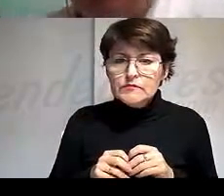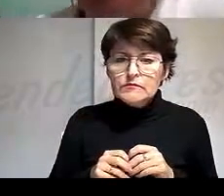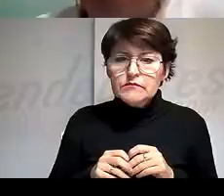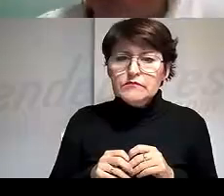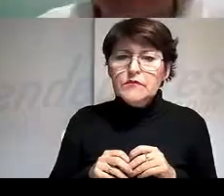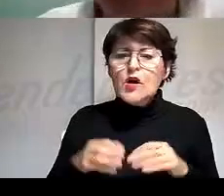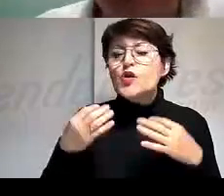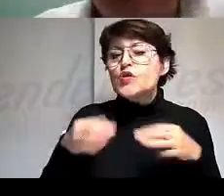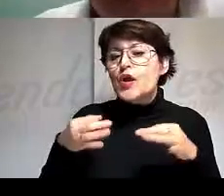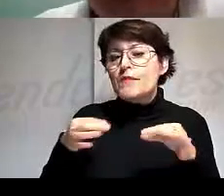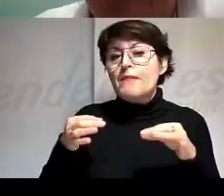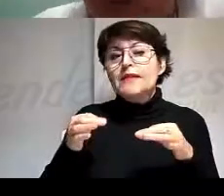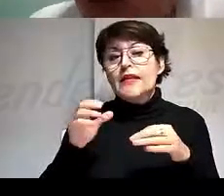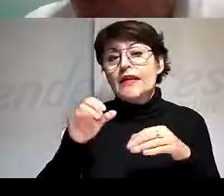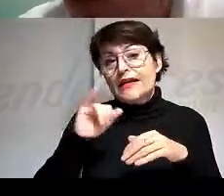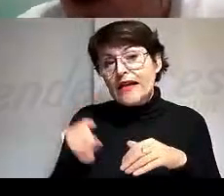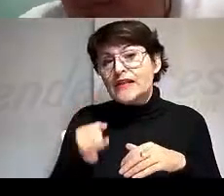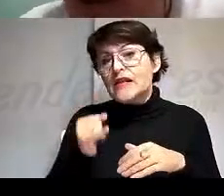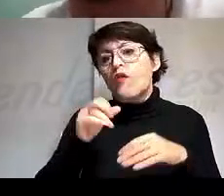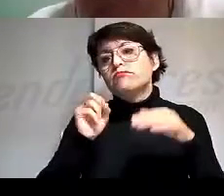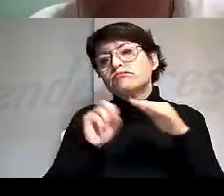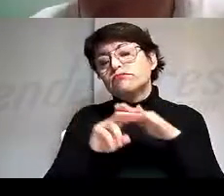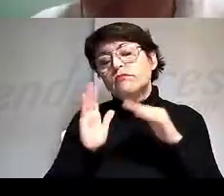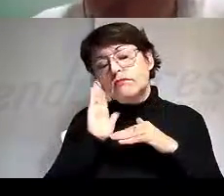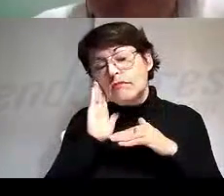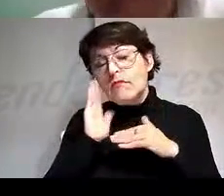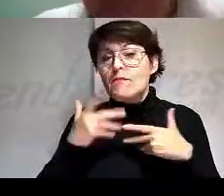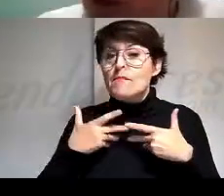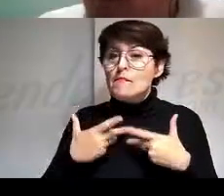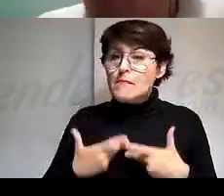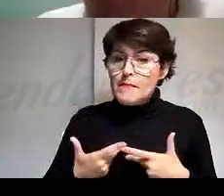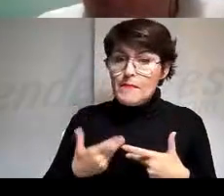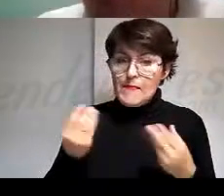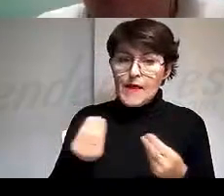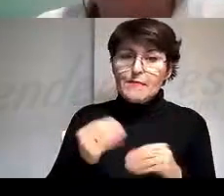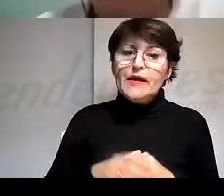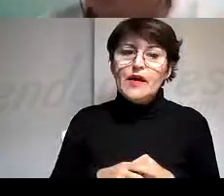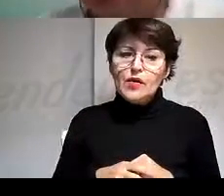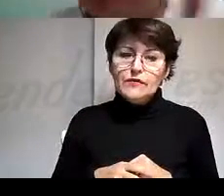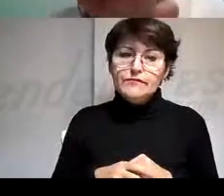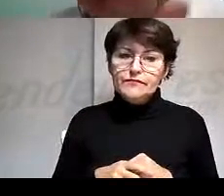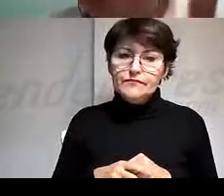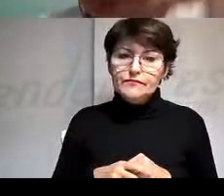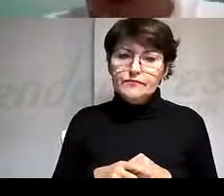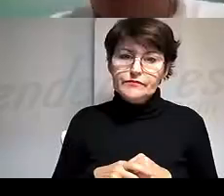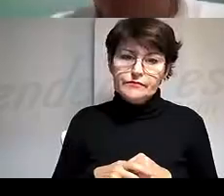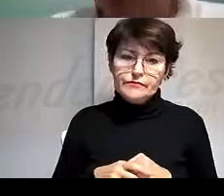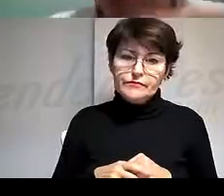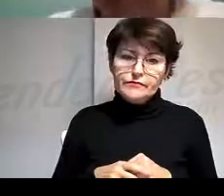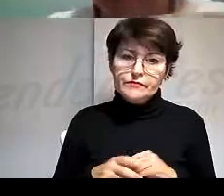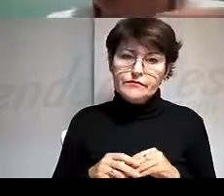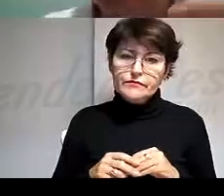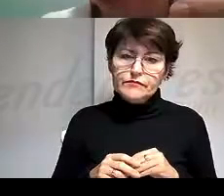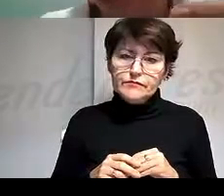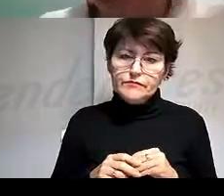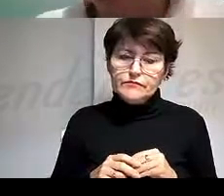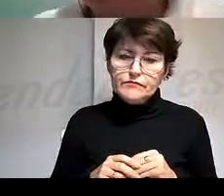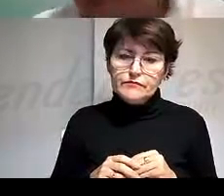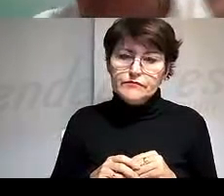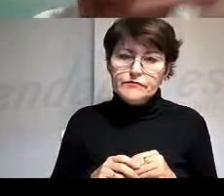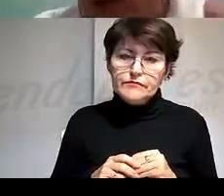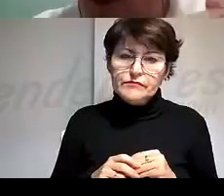se duerme más fácilmente. A nivel fisiológico también hay una explicación. Hay un aumento de serotonina, por lo tanto, que es el precursor de la melatonina que